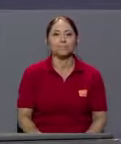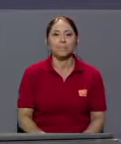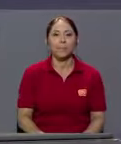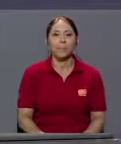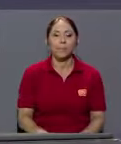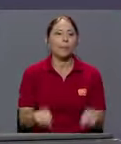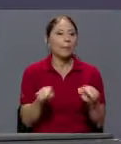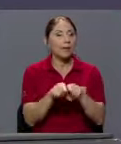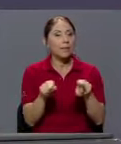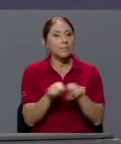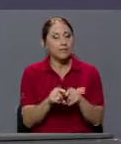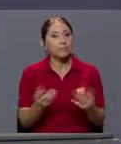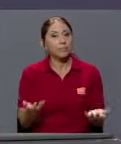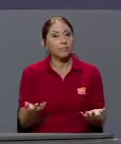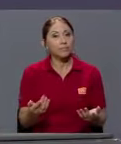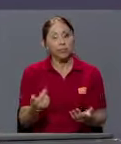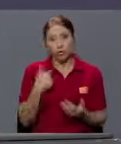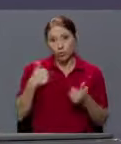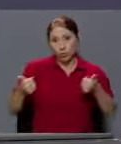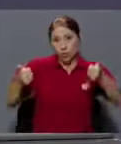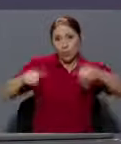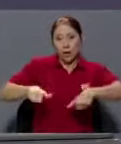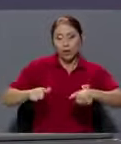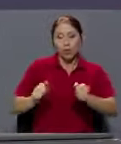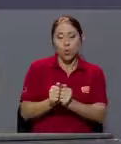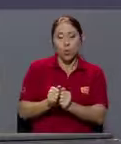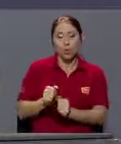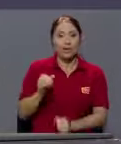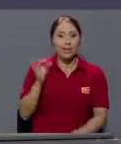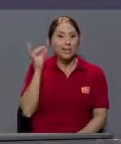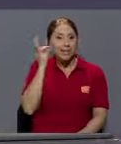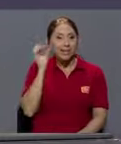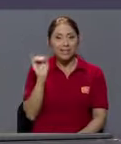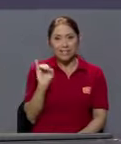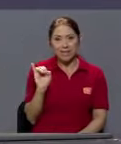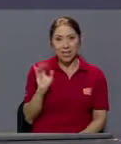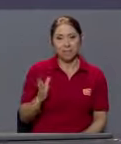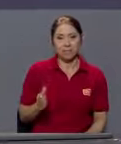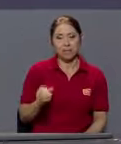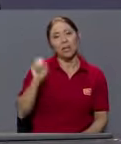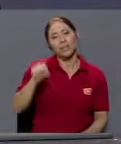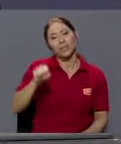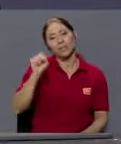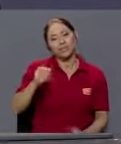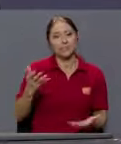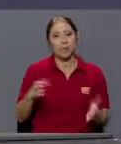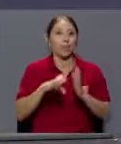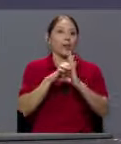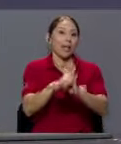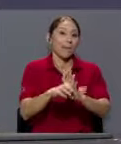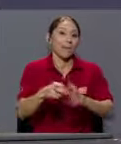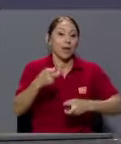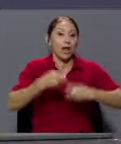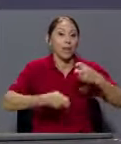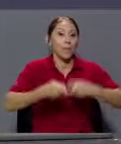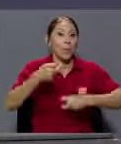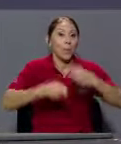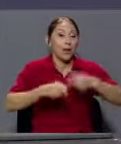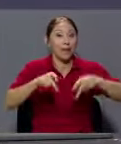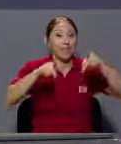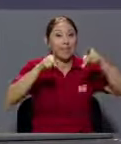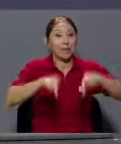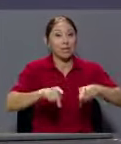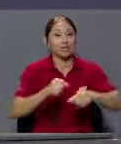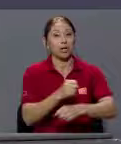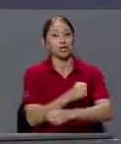el otro aspecto es que también comparto con Isabel, sí, el problema de la obesidad no lo